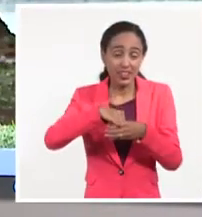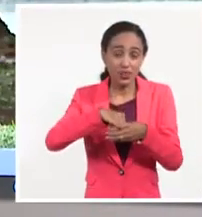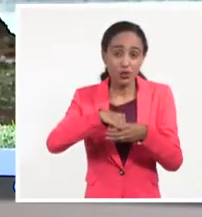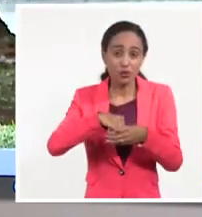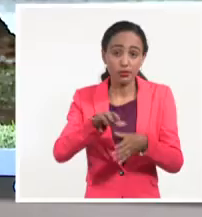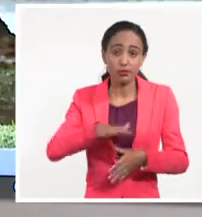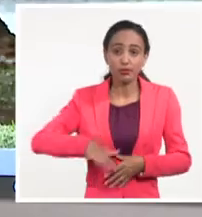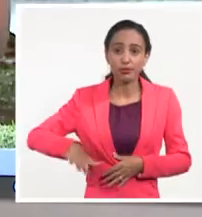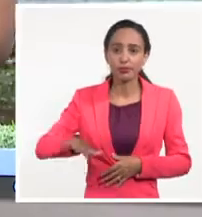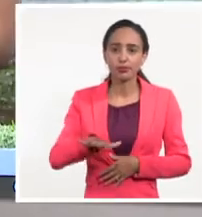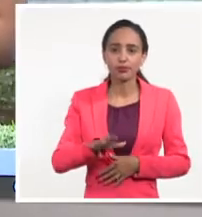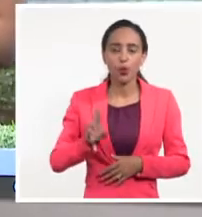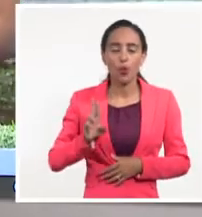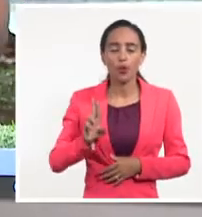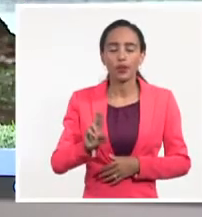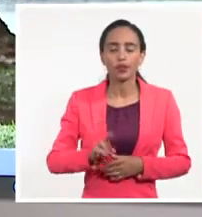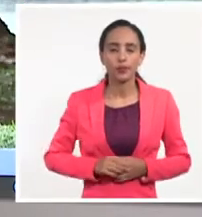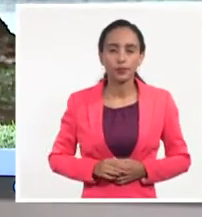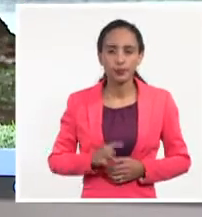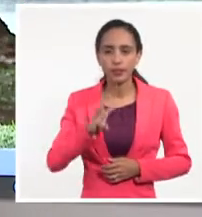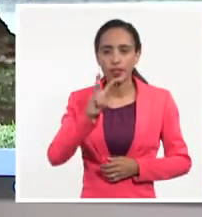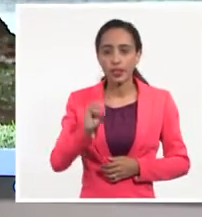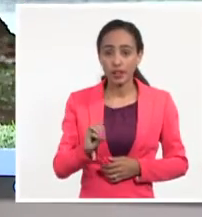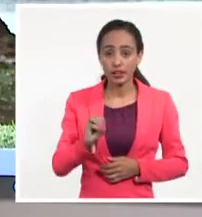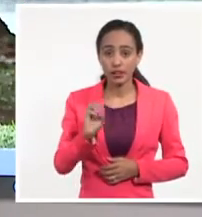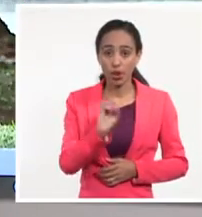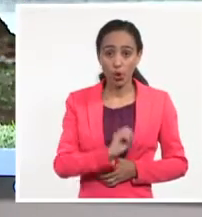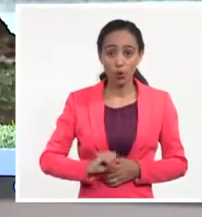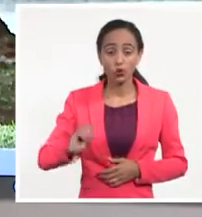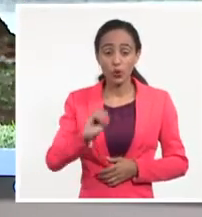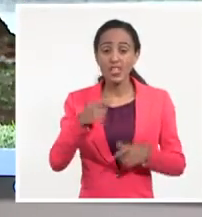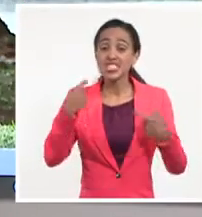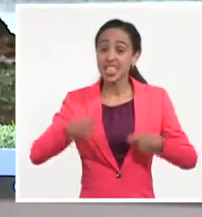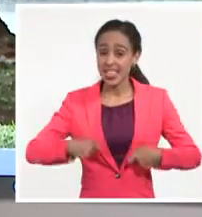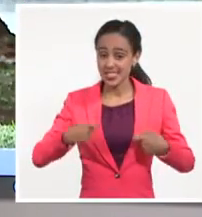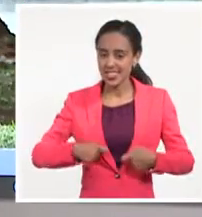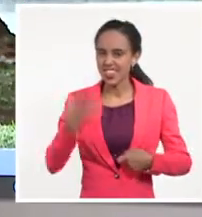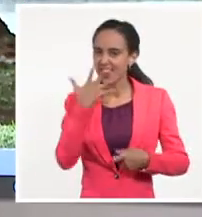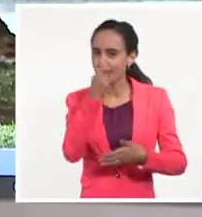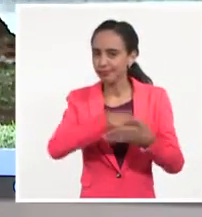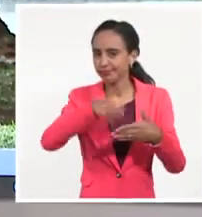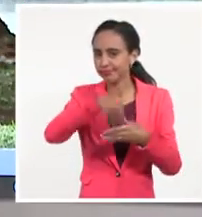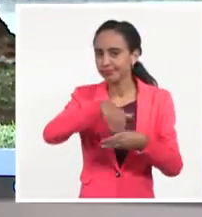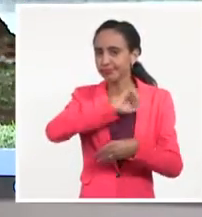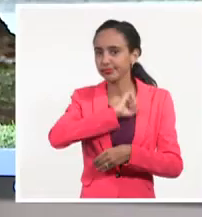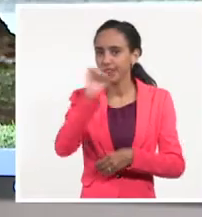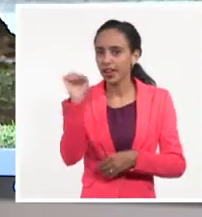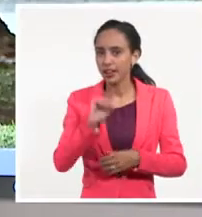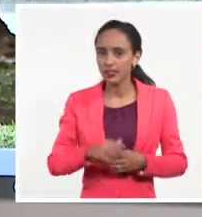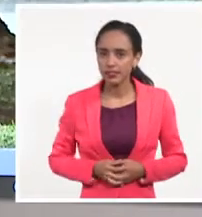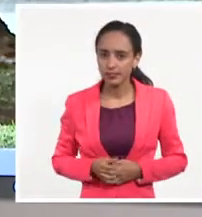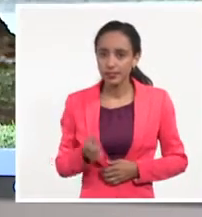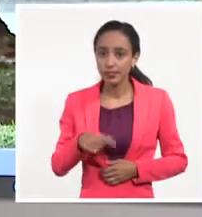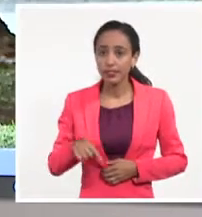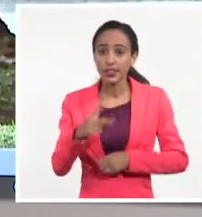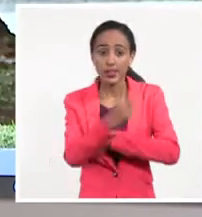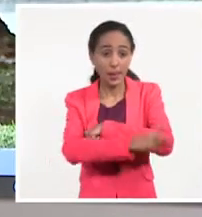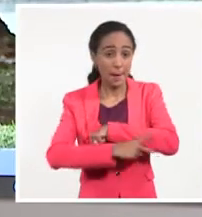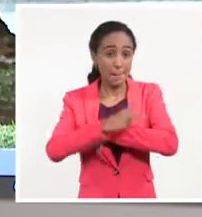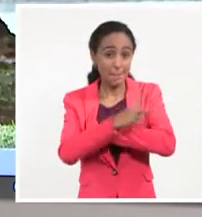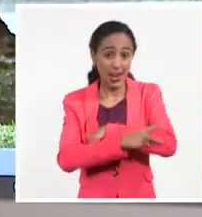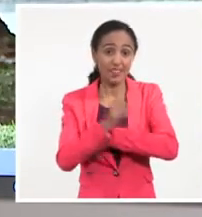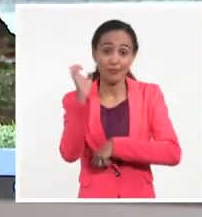y urgente. El 30 de octubre se dirime esta batalla que pone al país de las telenovelas, la samba y el